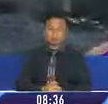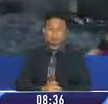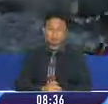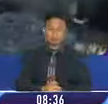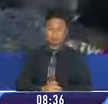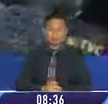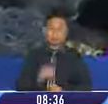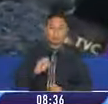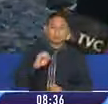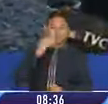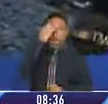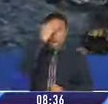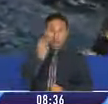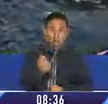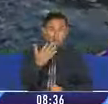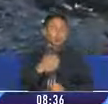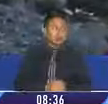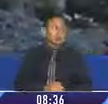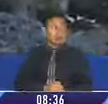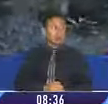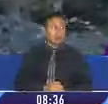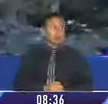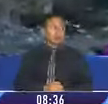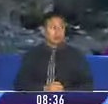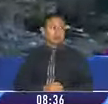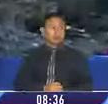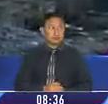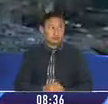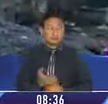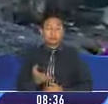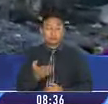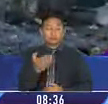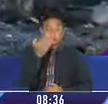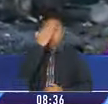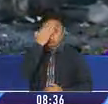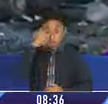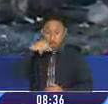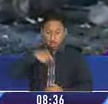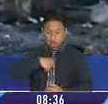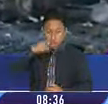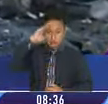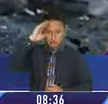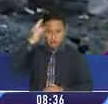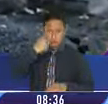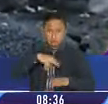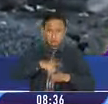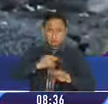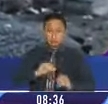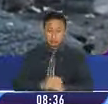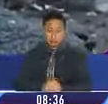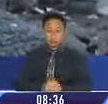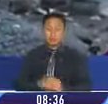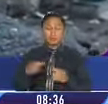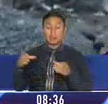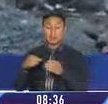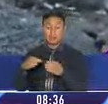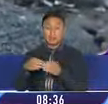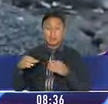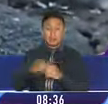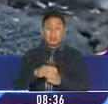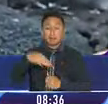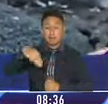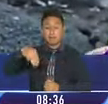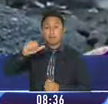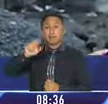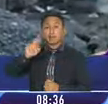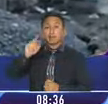Bueno, muy buenos días. Efectivamente, como usted tiene conocimiento, nosotros como Policía Nacional y Distrito Manuela Sáenz, hemos